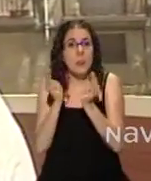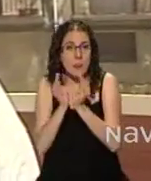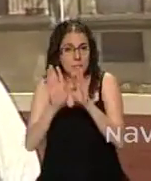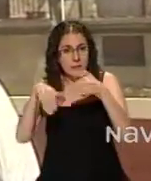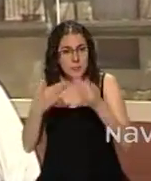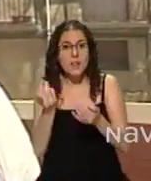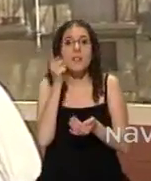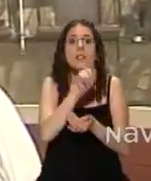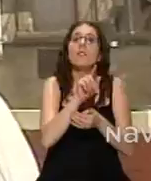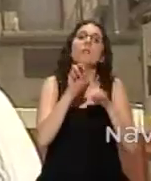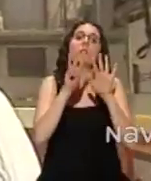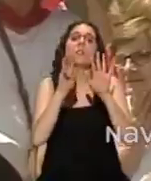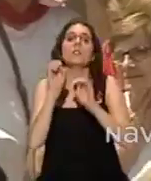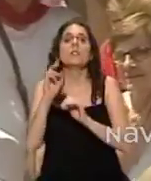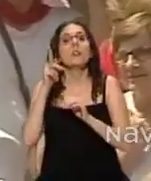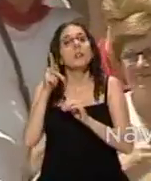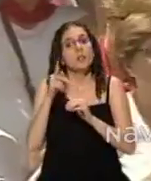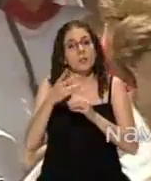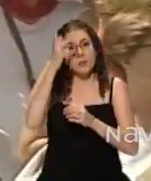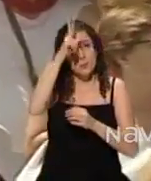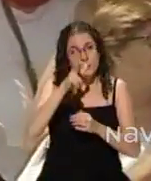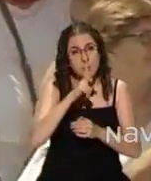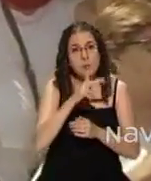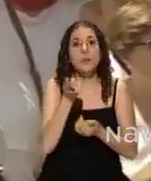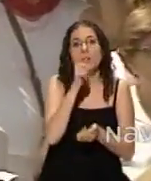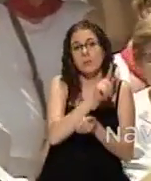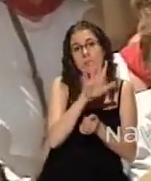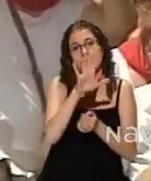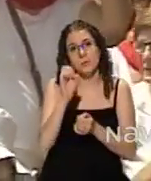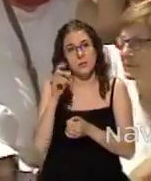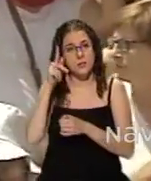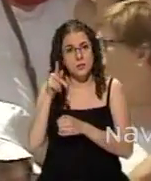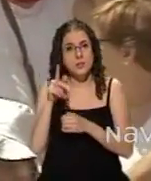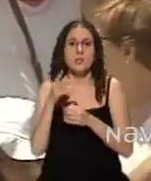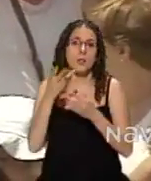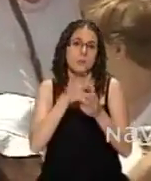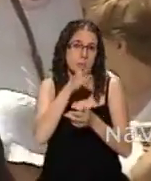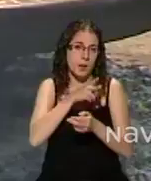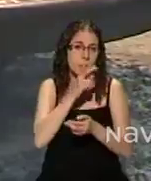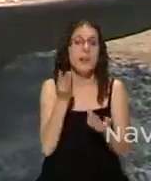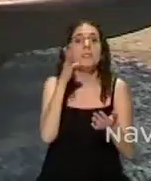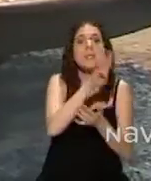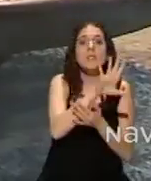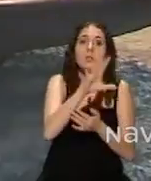180 kilos de pollo, 150 kilos de verduras, 350 litros de agua.